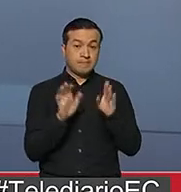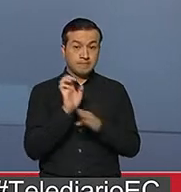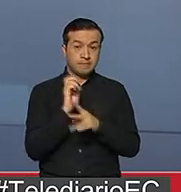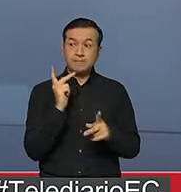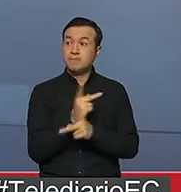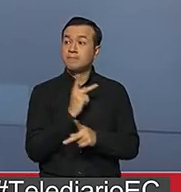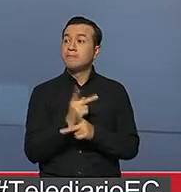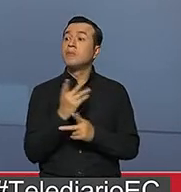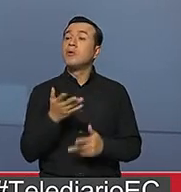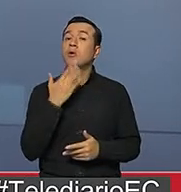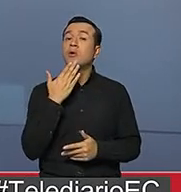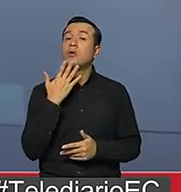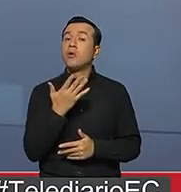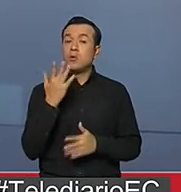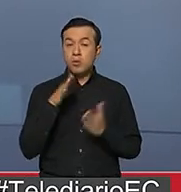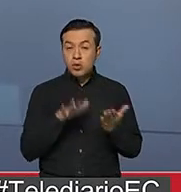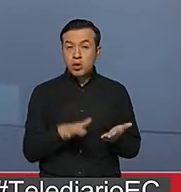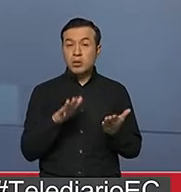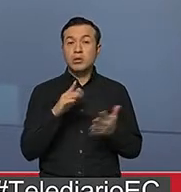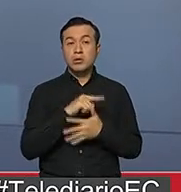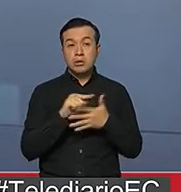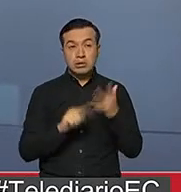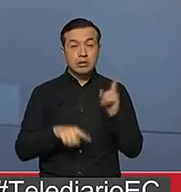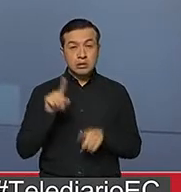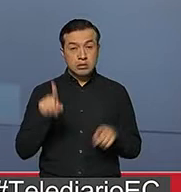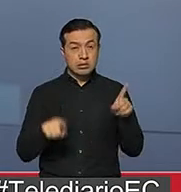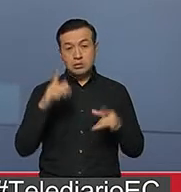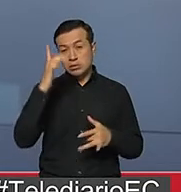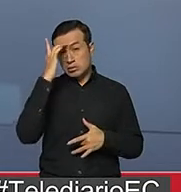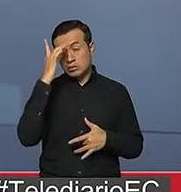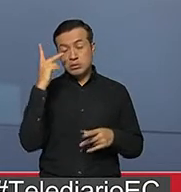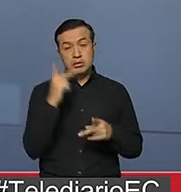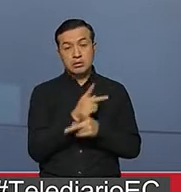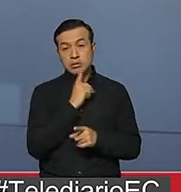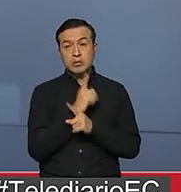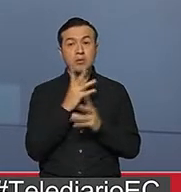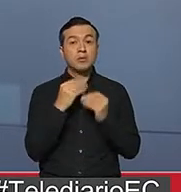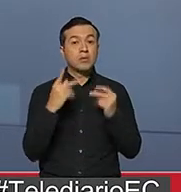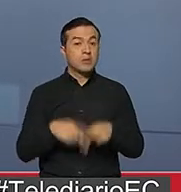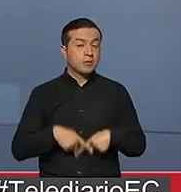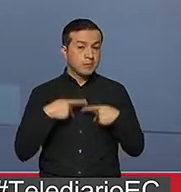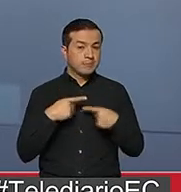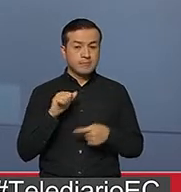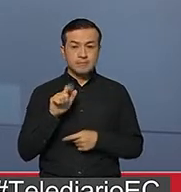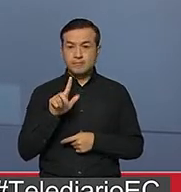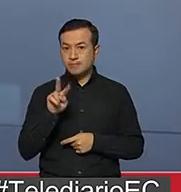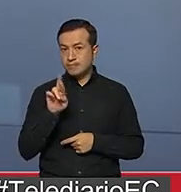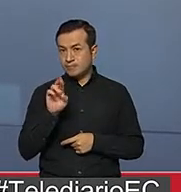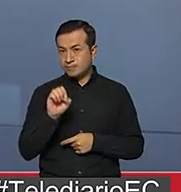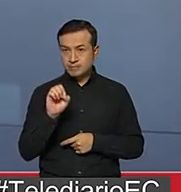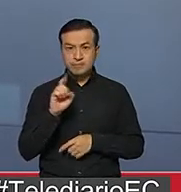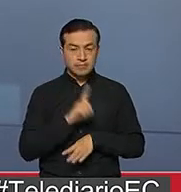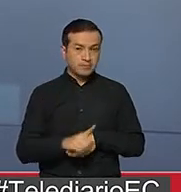llegar a superar incluso el tema de mortalidad comparado con algunas enfermedades que también se cobran muchas vidas en el país álvaro guzmán director ejecutivo